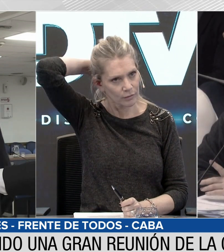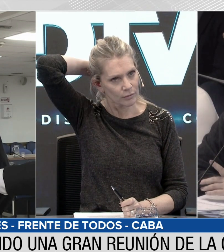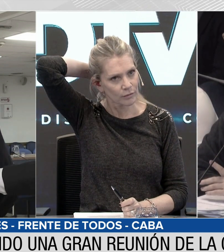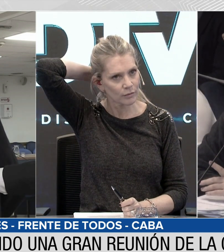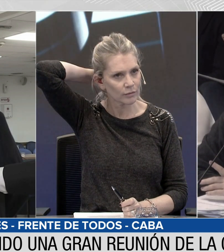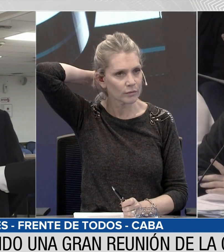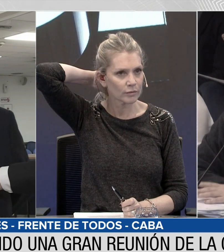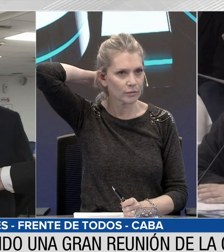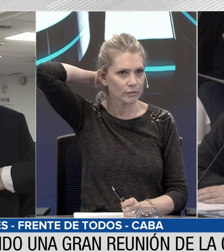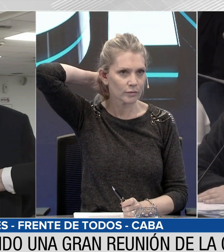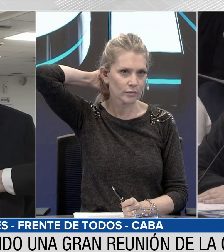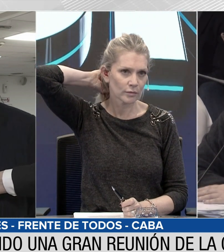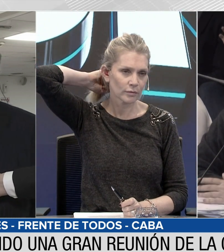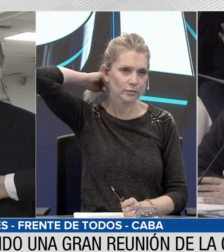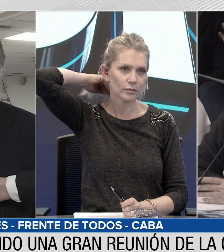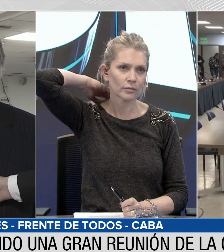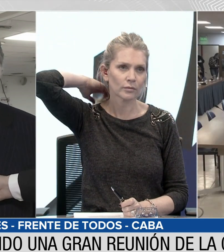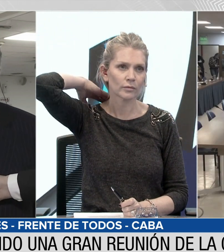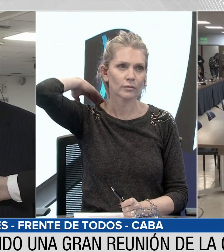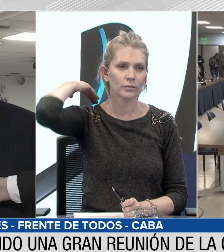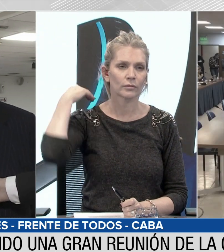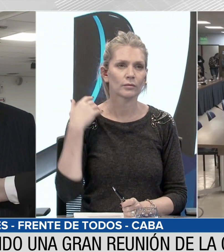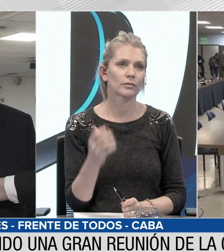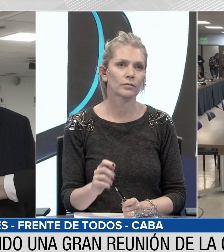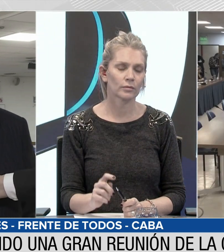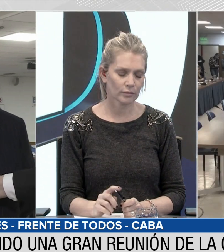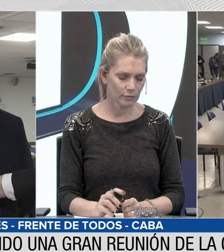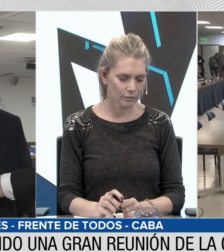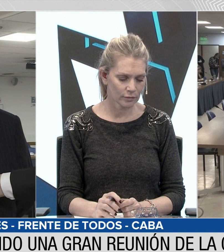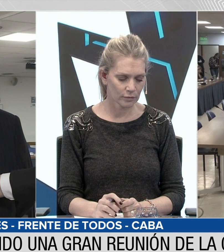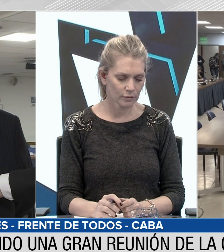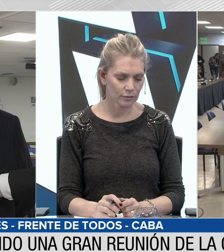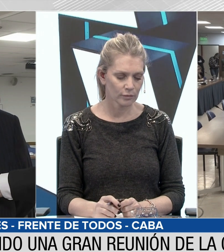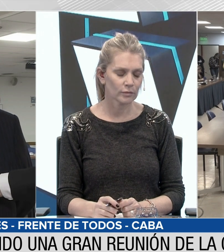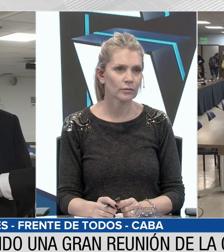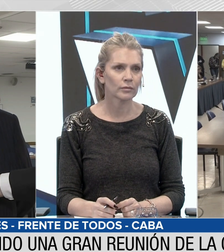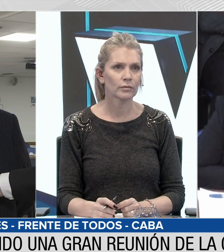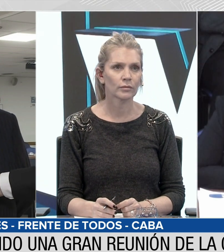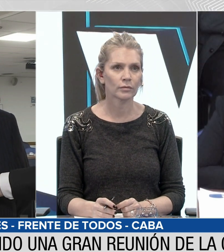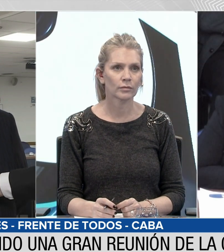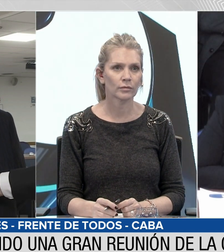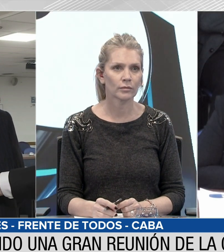campaña así tan dura, con que hoy hayamos aprobado un dictamen de la